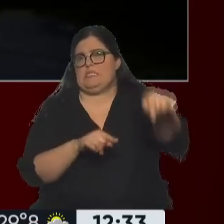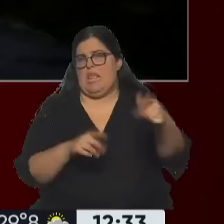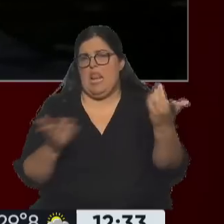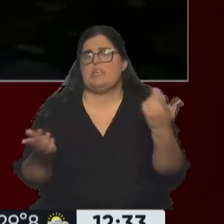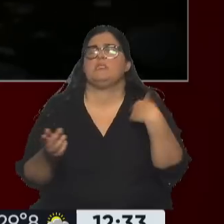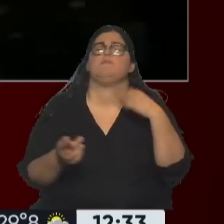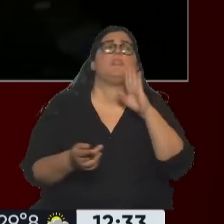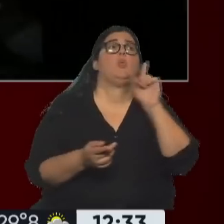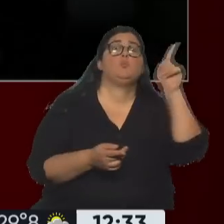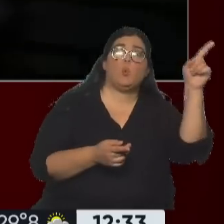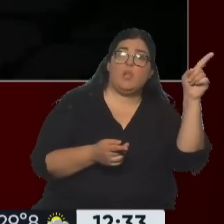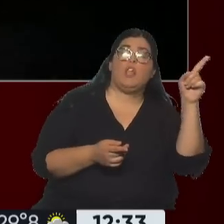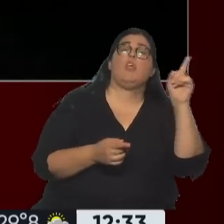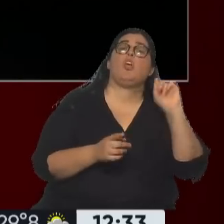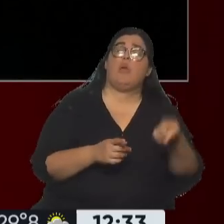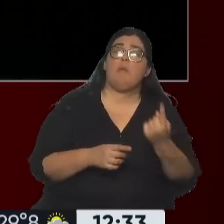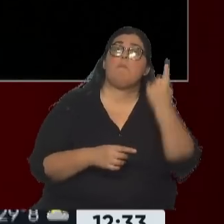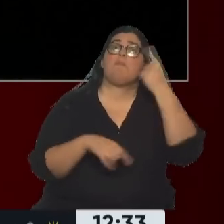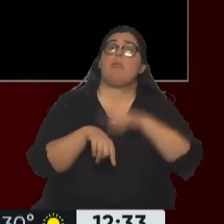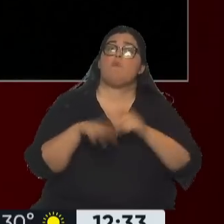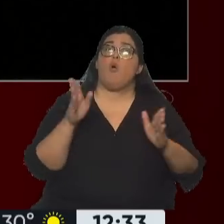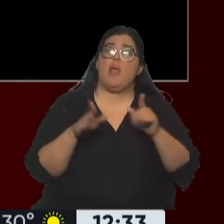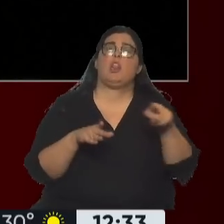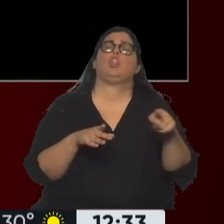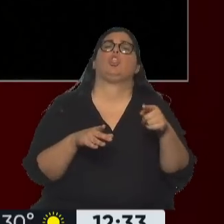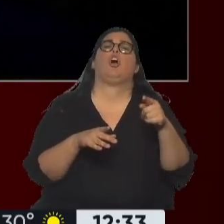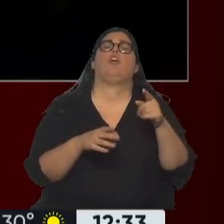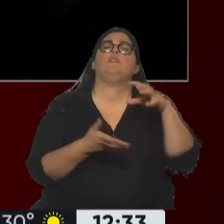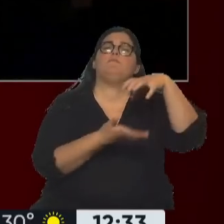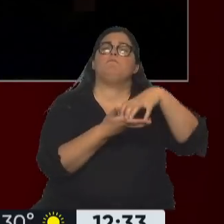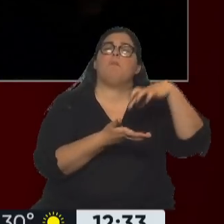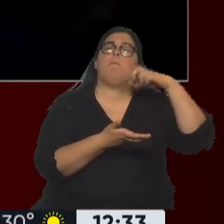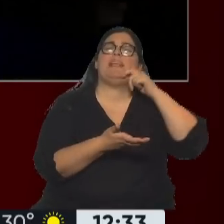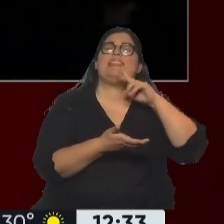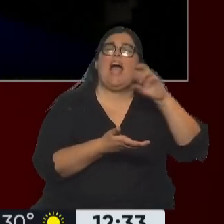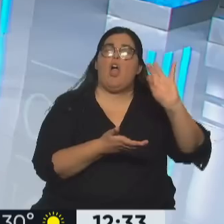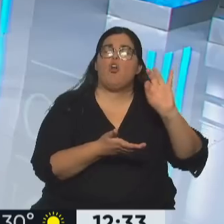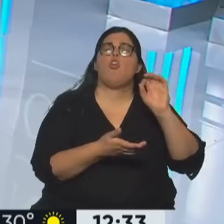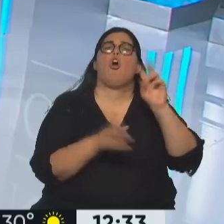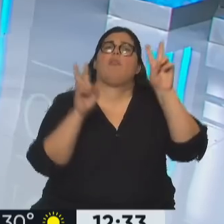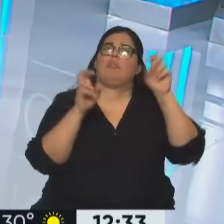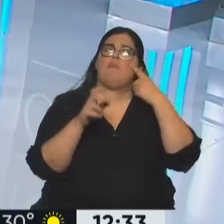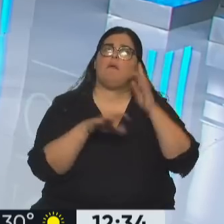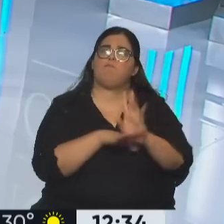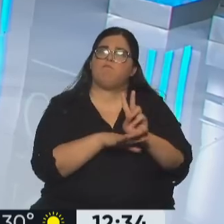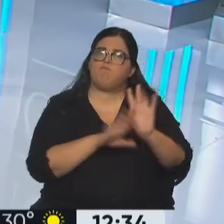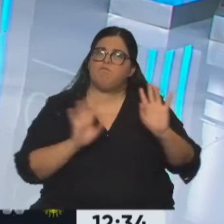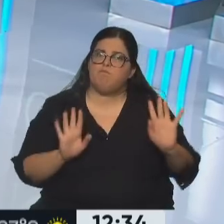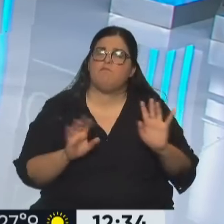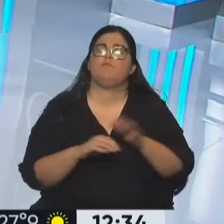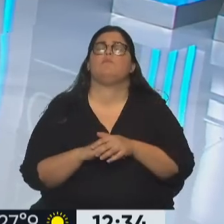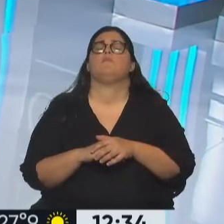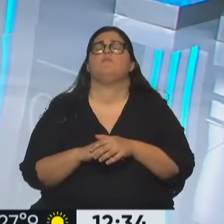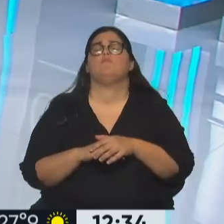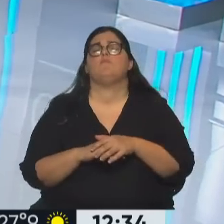lado de Estados Unidos, que desde el primer momento el Pentágono trató con cautela el tema. Y yo diría hasta cierto